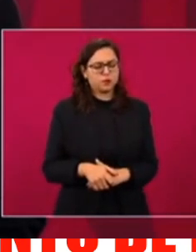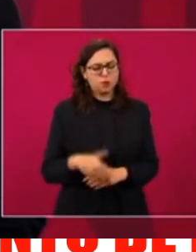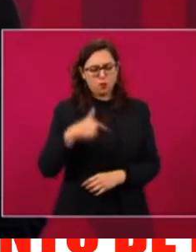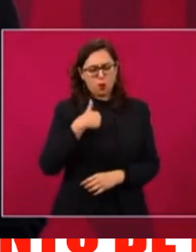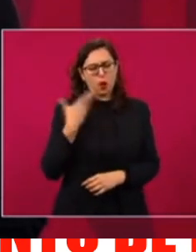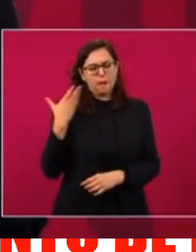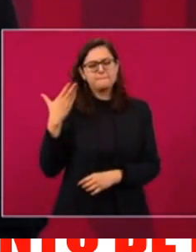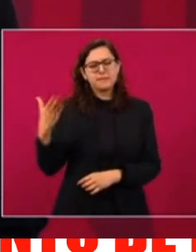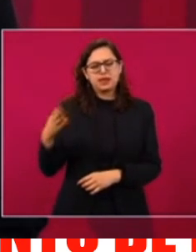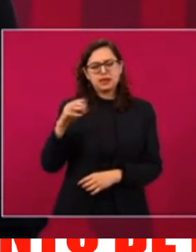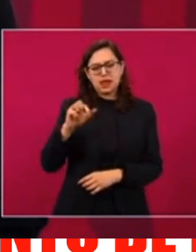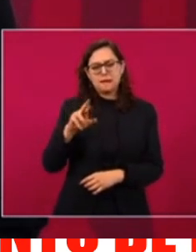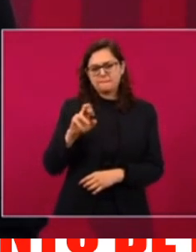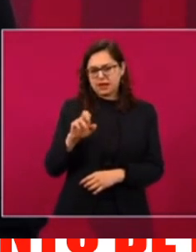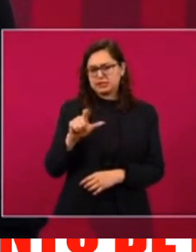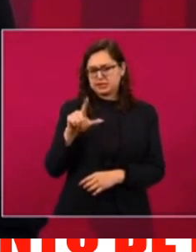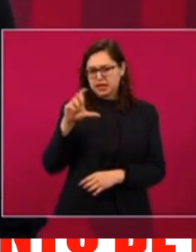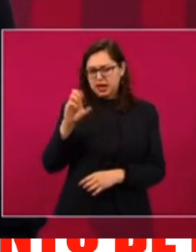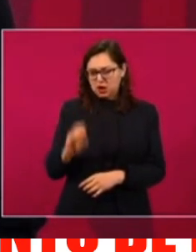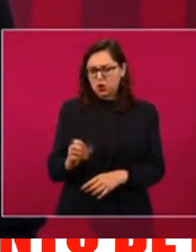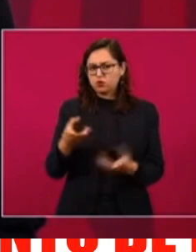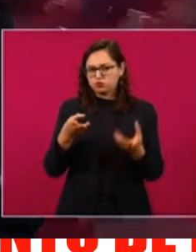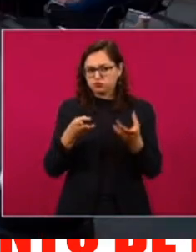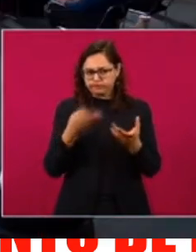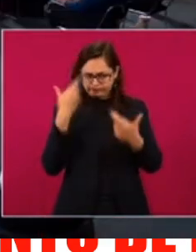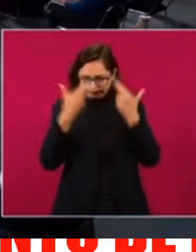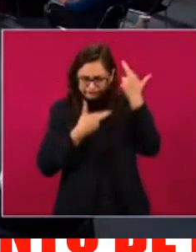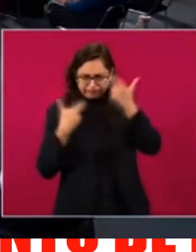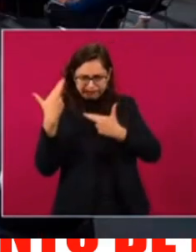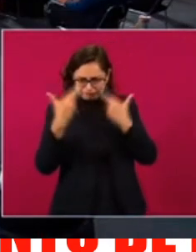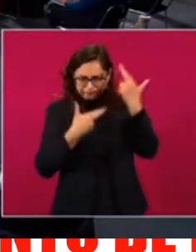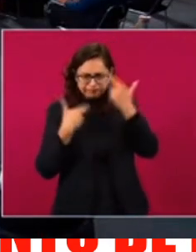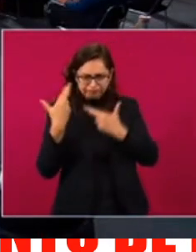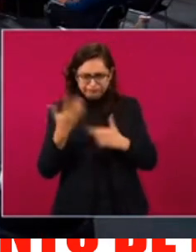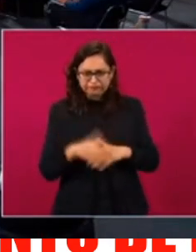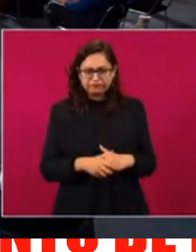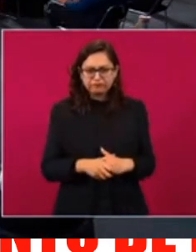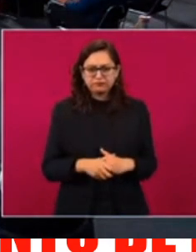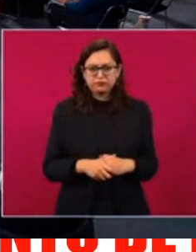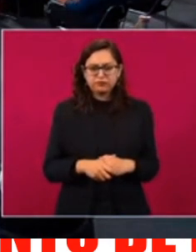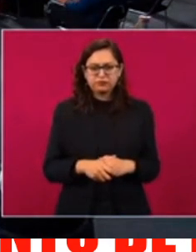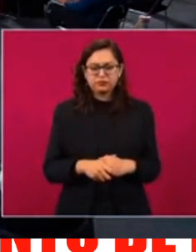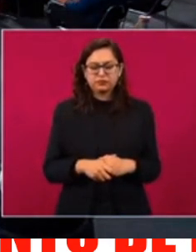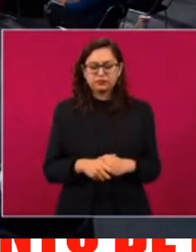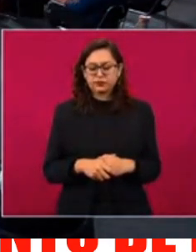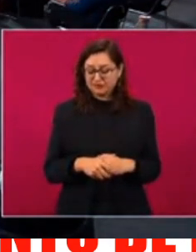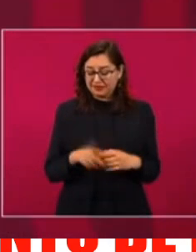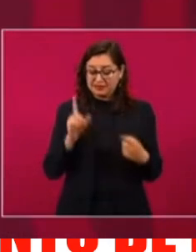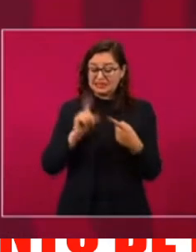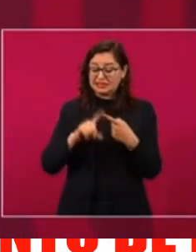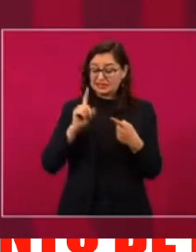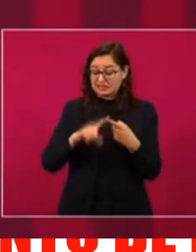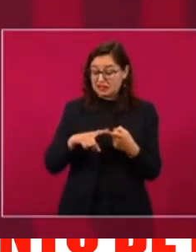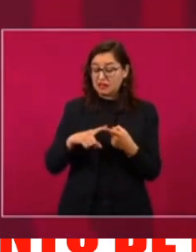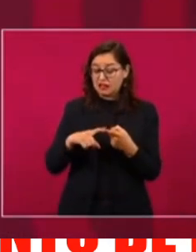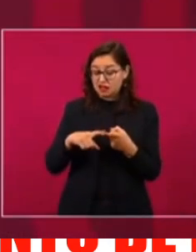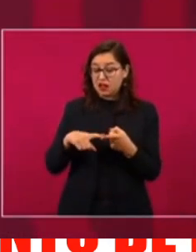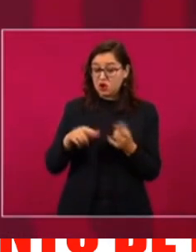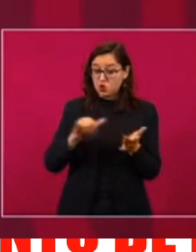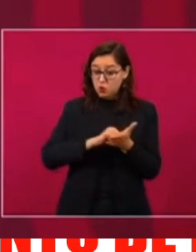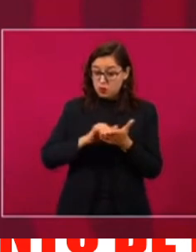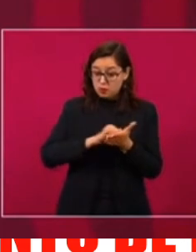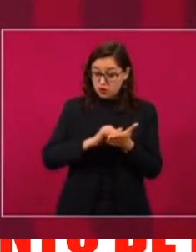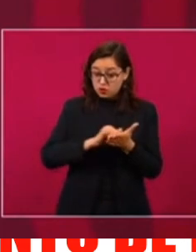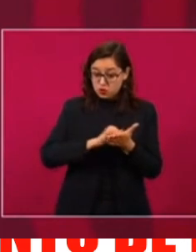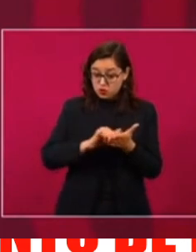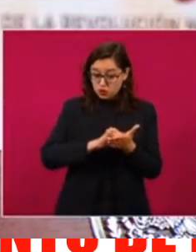así es que él no puede hablar ya ahorita ya nada, ya no puede hablar nada de que va a ayudar, de que están saliendo los apoyos, de que está